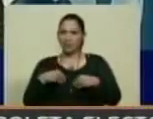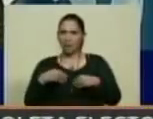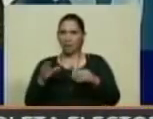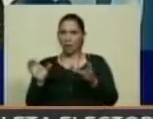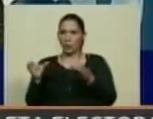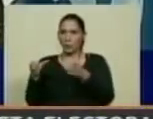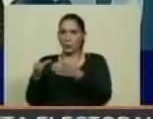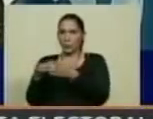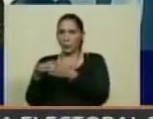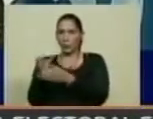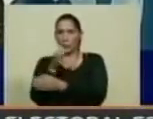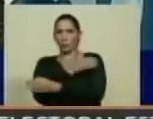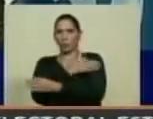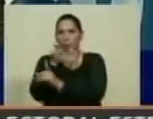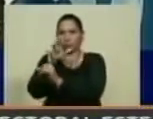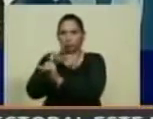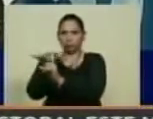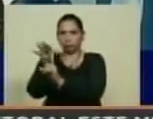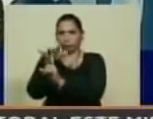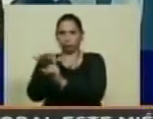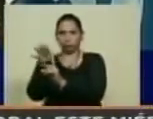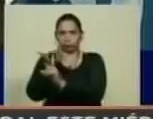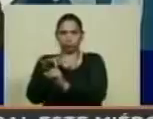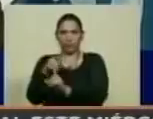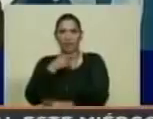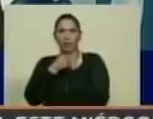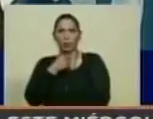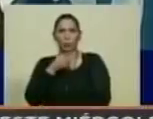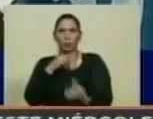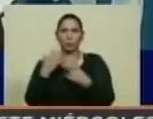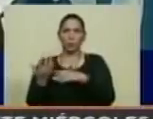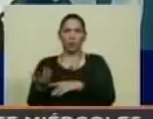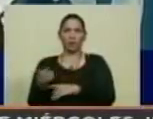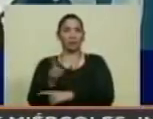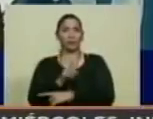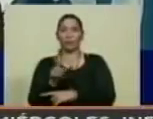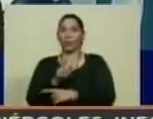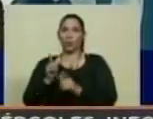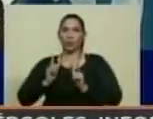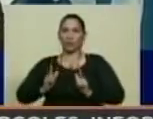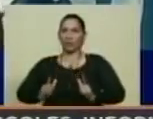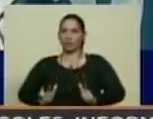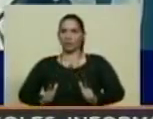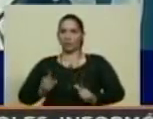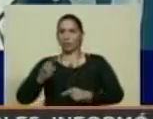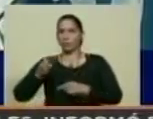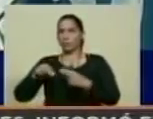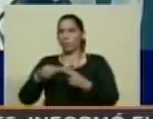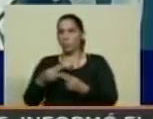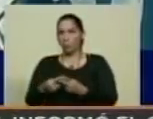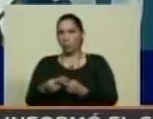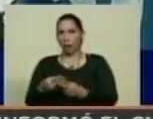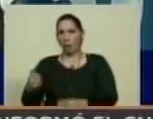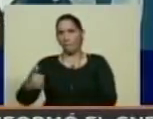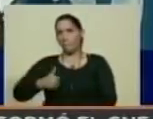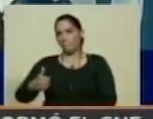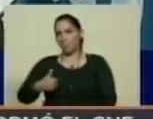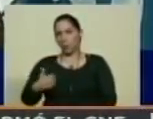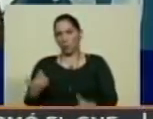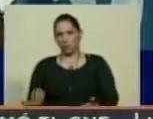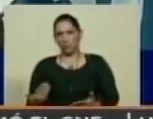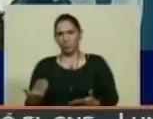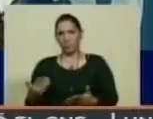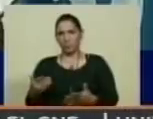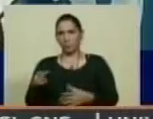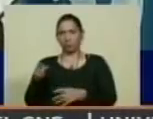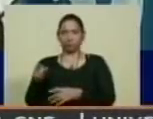de la necrofilia de todas las horas, los que no descansarán jamás, pareciera, en aprovechar una circunstancia lamentable